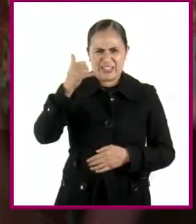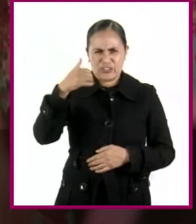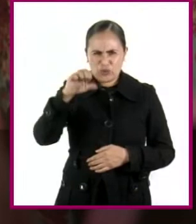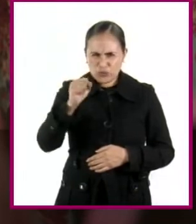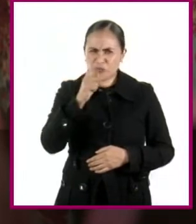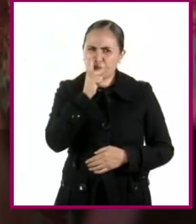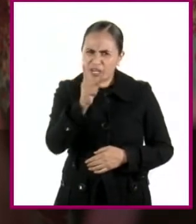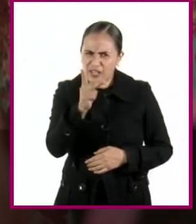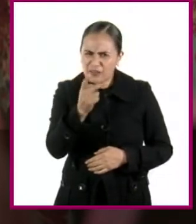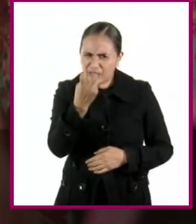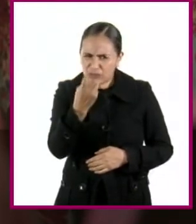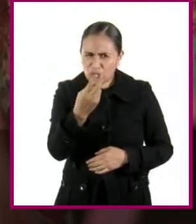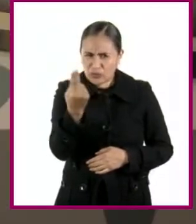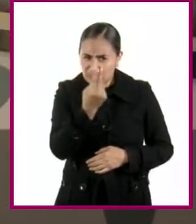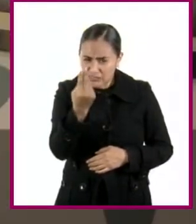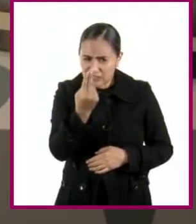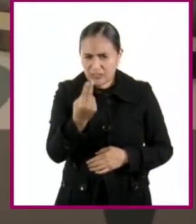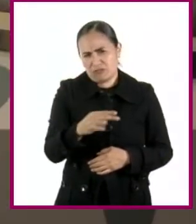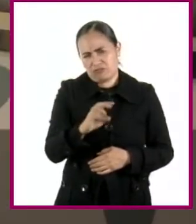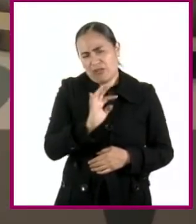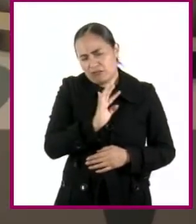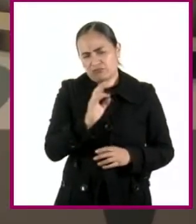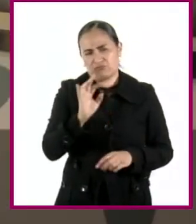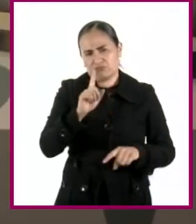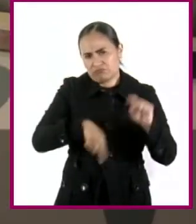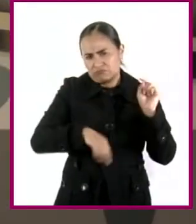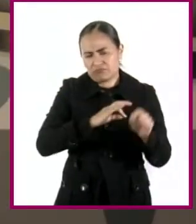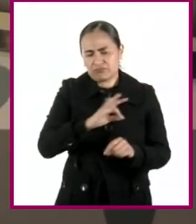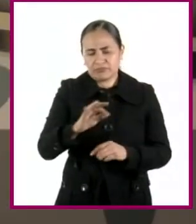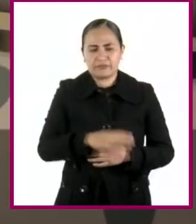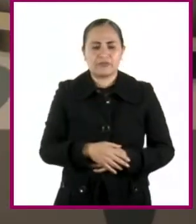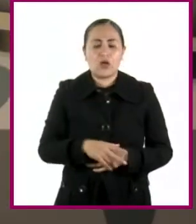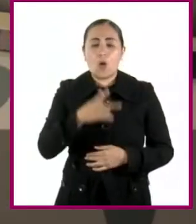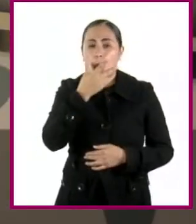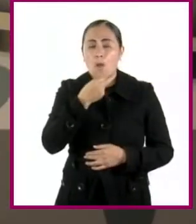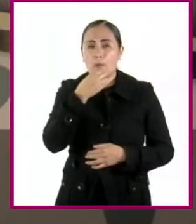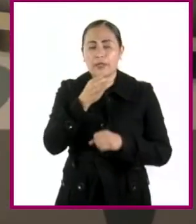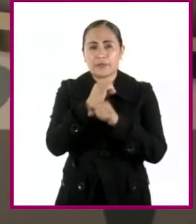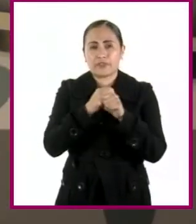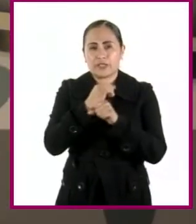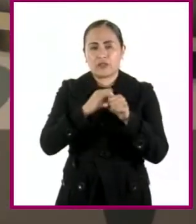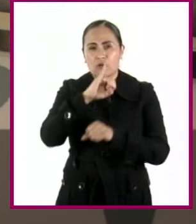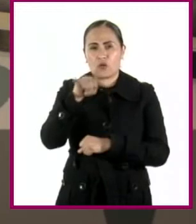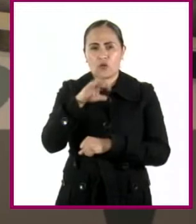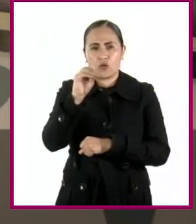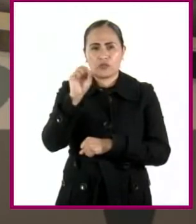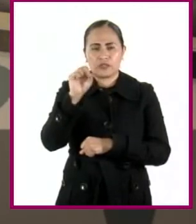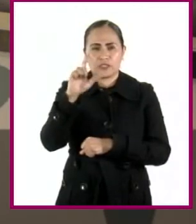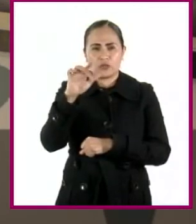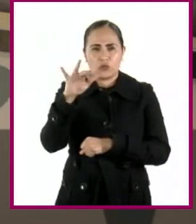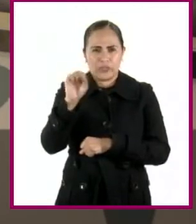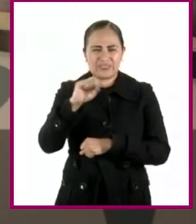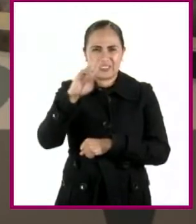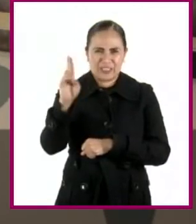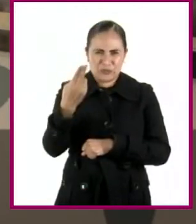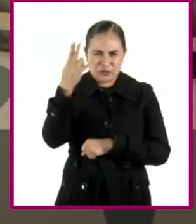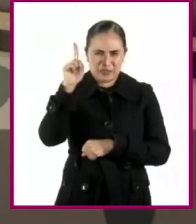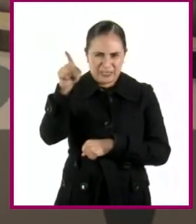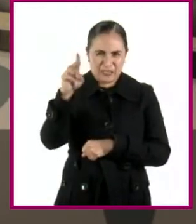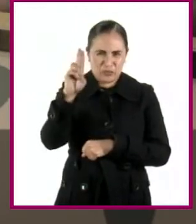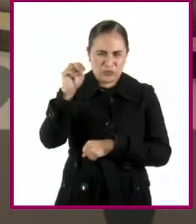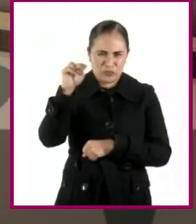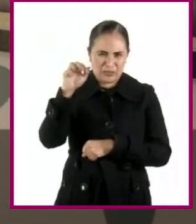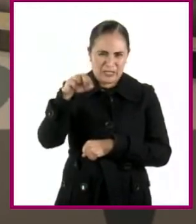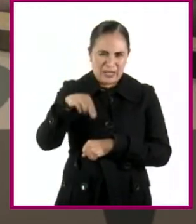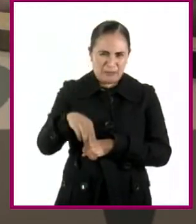como mi firma, pero puedes quitarlo. El investigador José Luis Díaz de la Facultad de Medicina de la UNAM menciona que